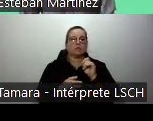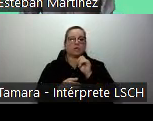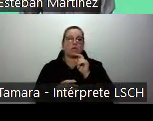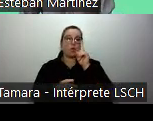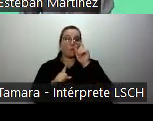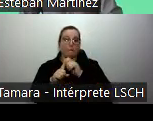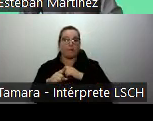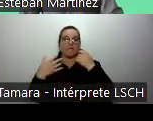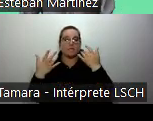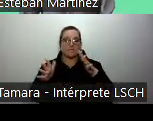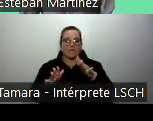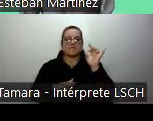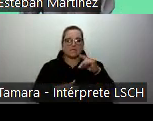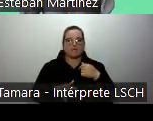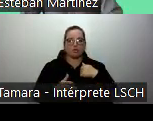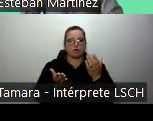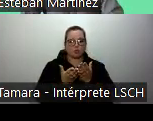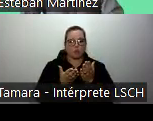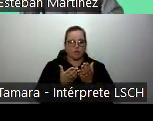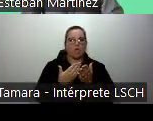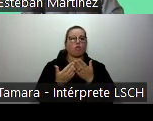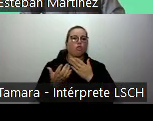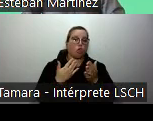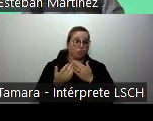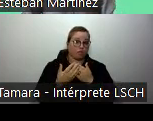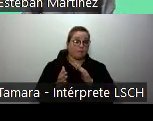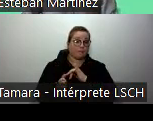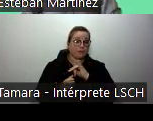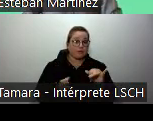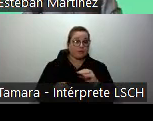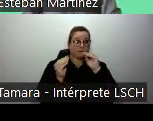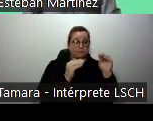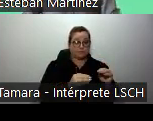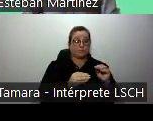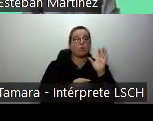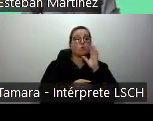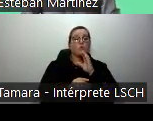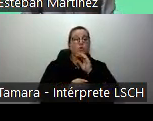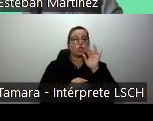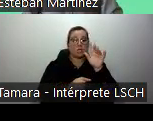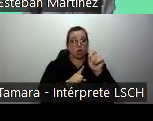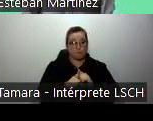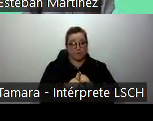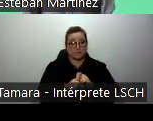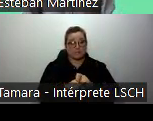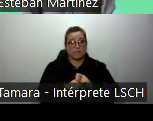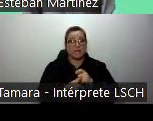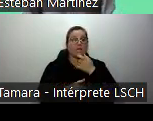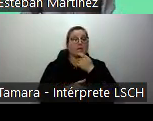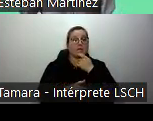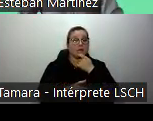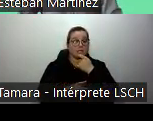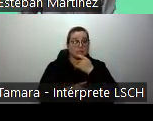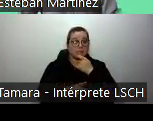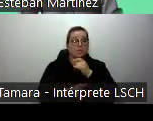ya sabrías qué vas a estudiar y dónde y ahí después haces un curso de 5 meses eh del curso de inglés